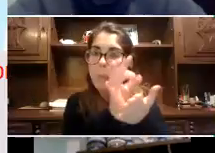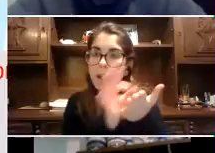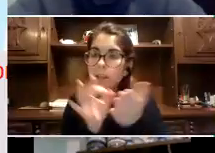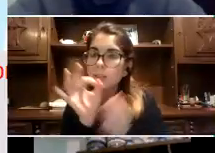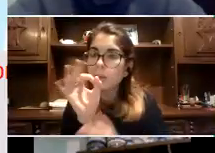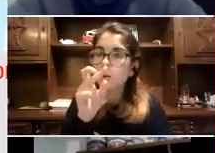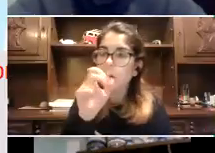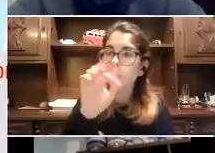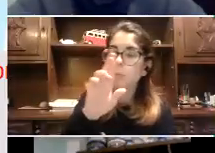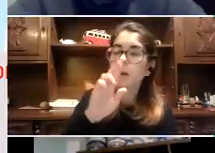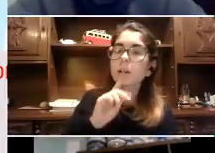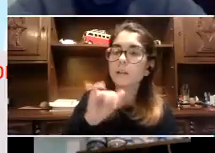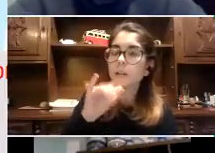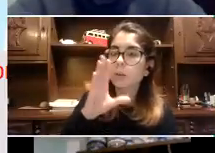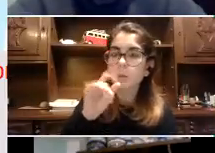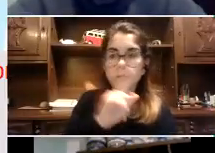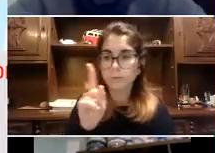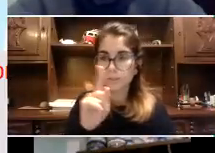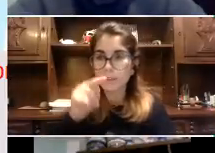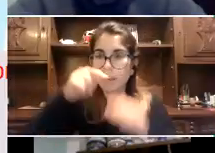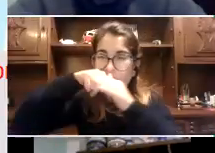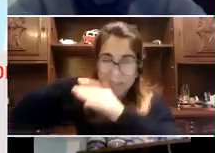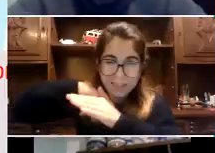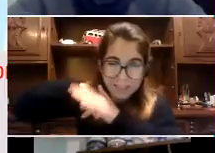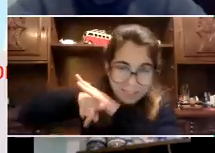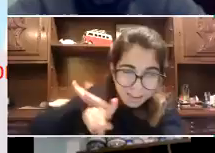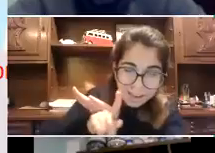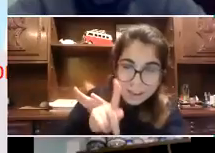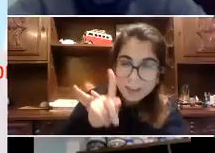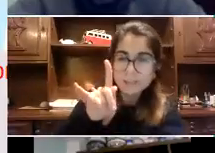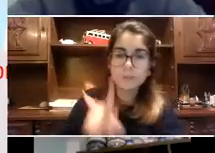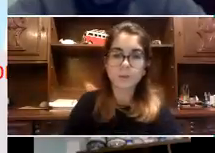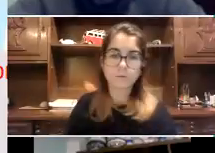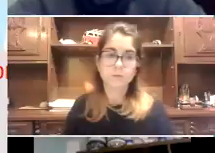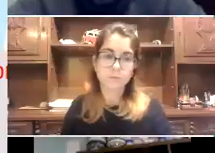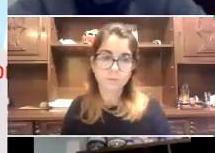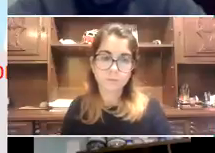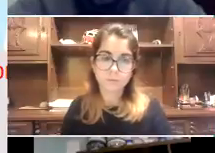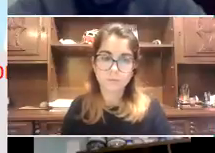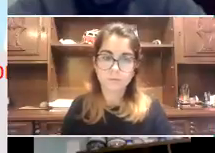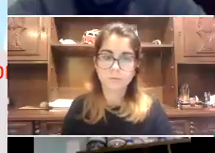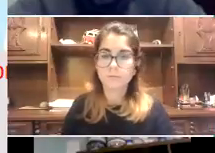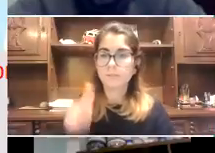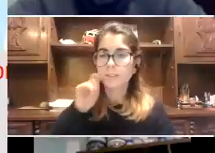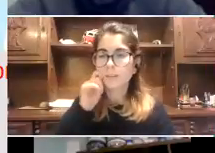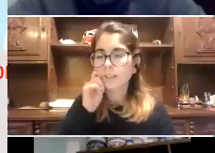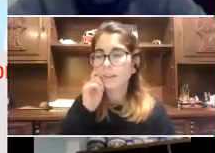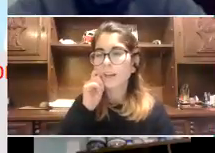gran número de partículas. Y cuando hablamos de un gran número de partículas, estamos hablando de trillones de millones de